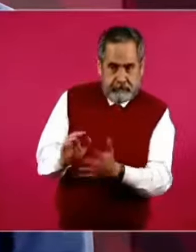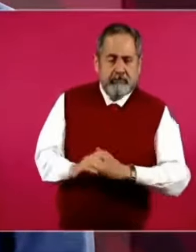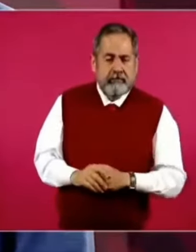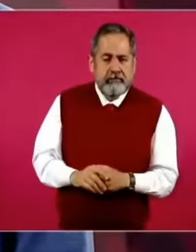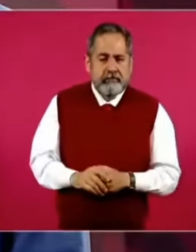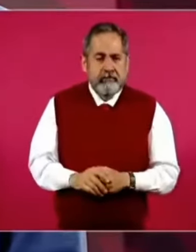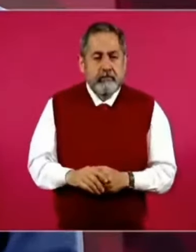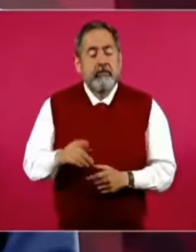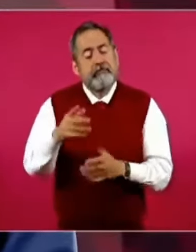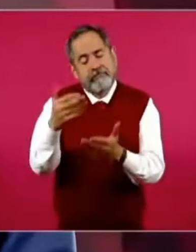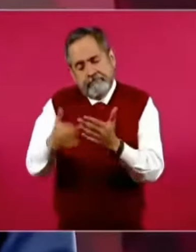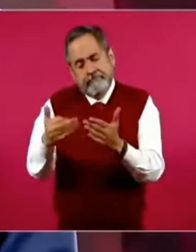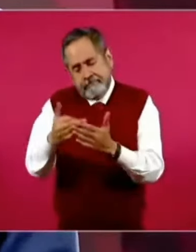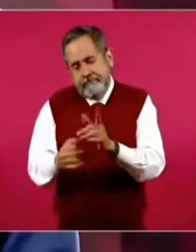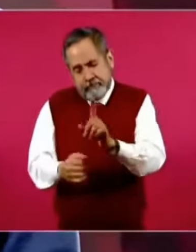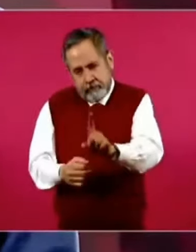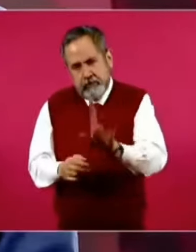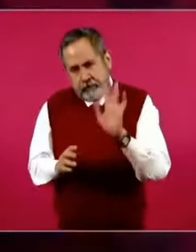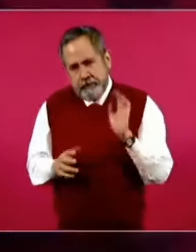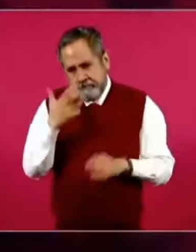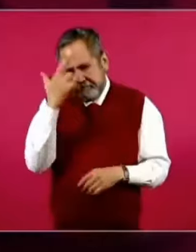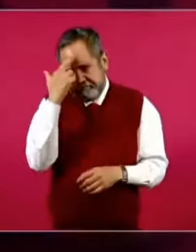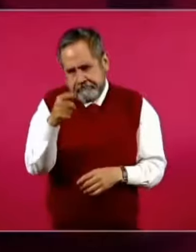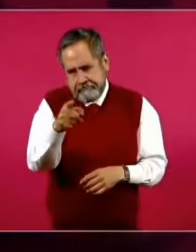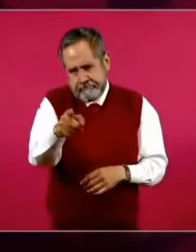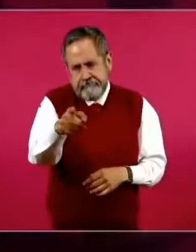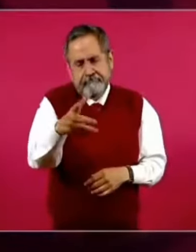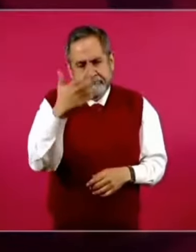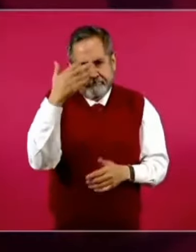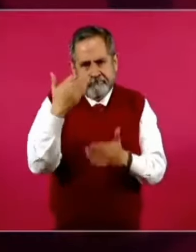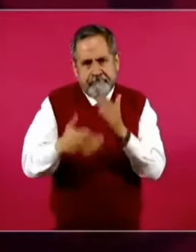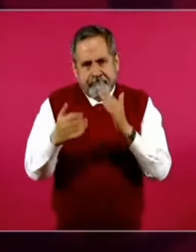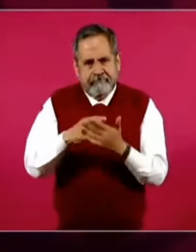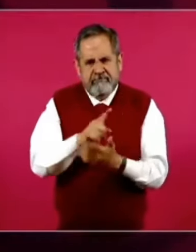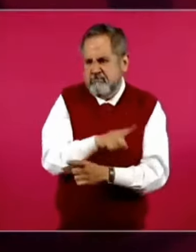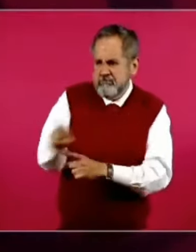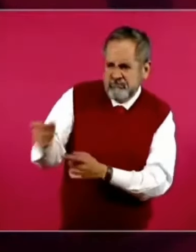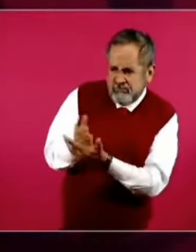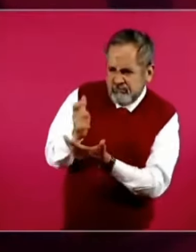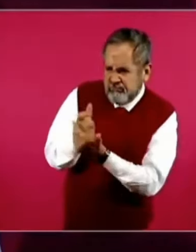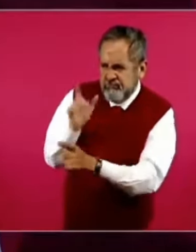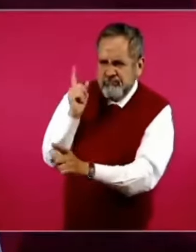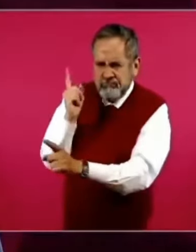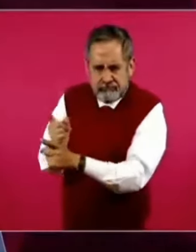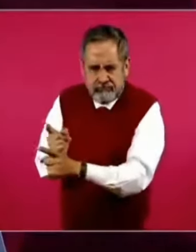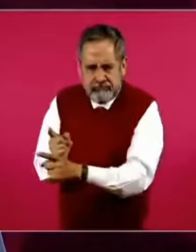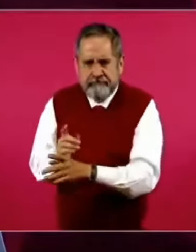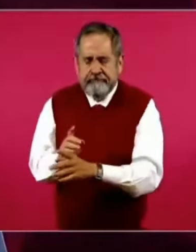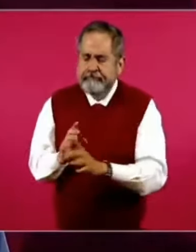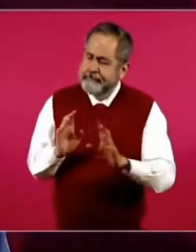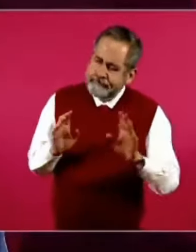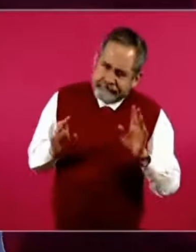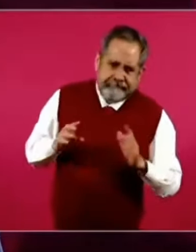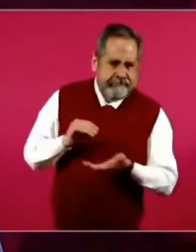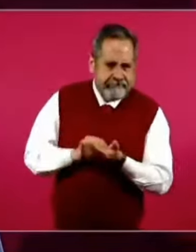Tenemos como asignatura pendiente, en efecto, lo de la extorsión, y vamos a seguir